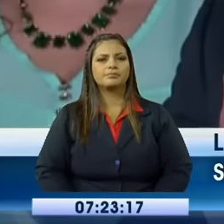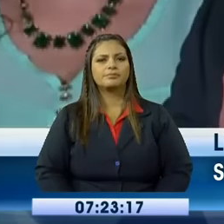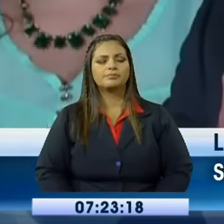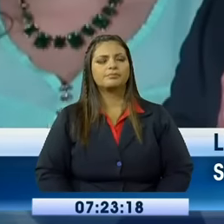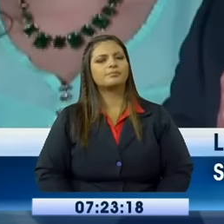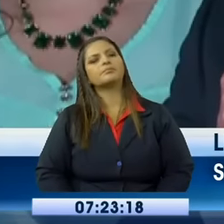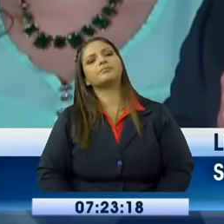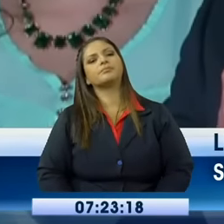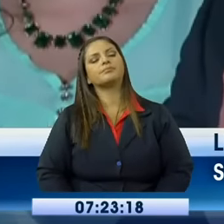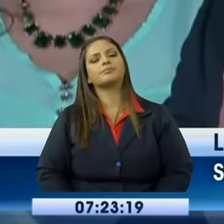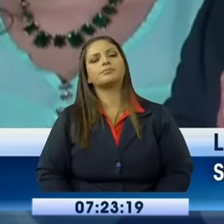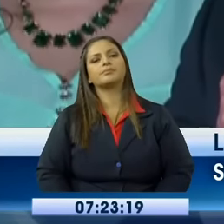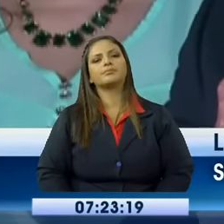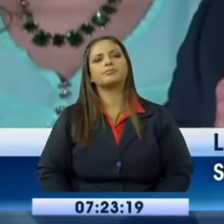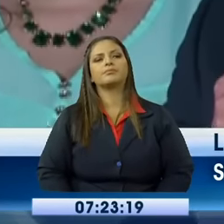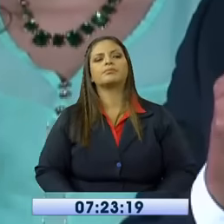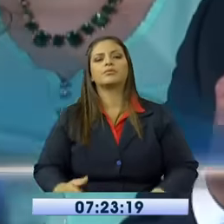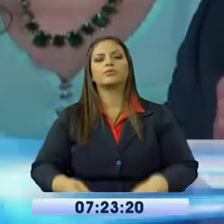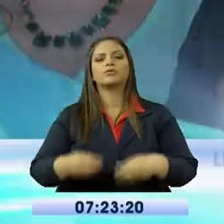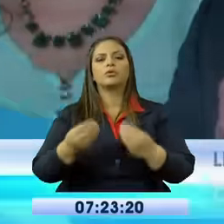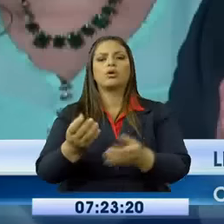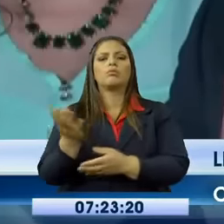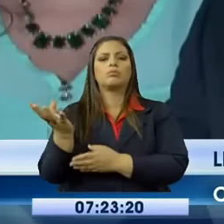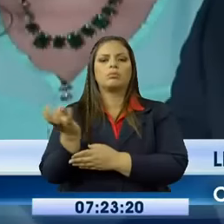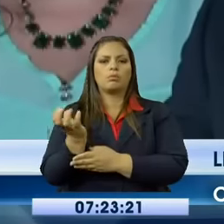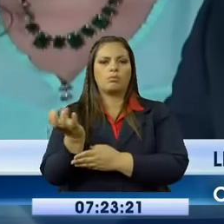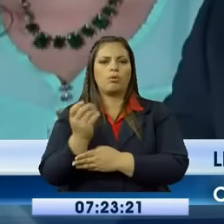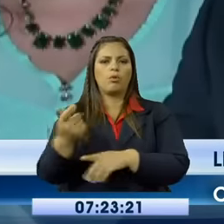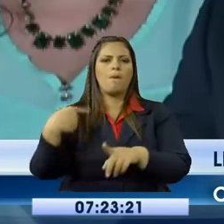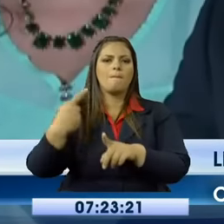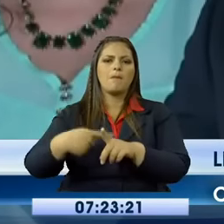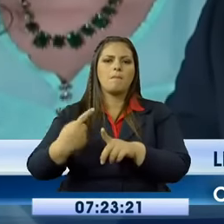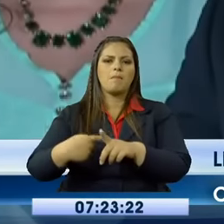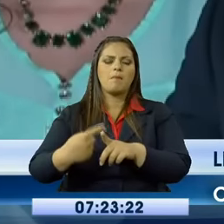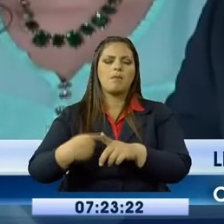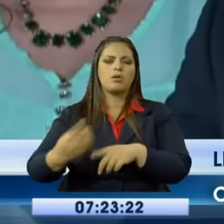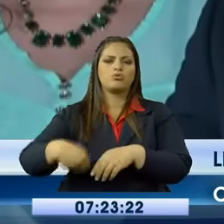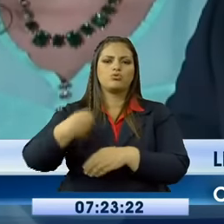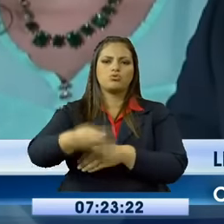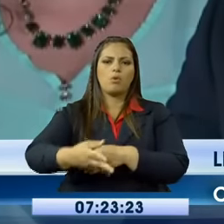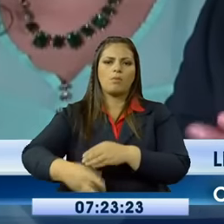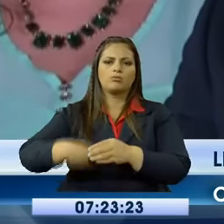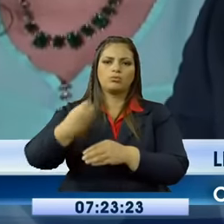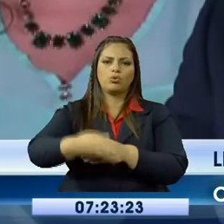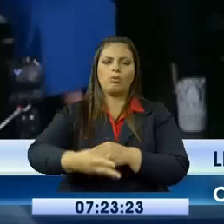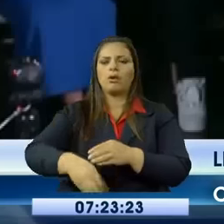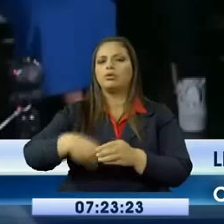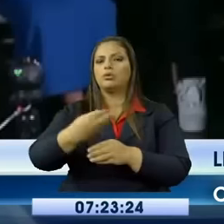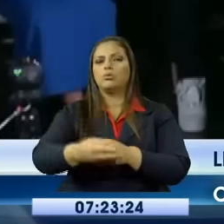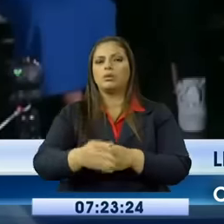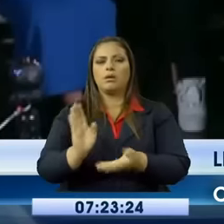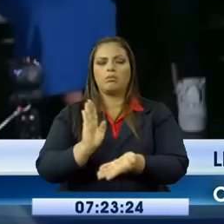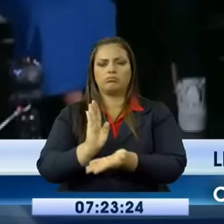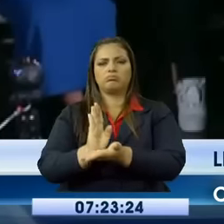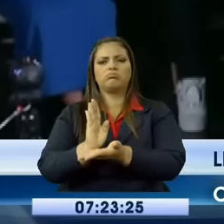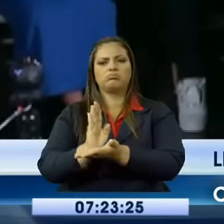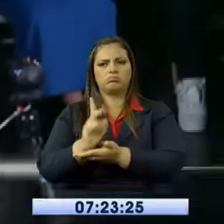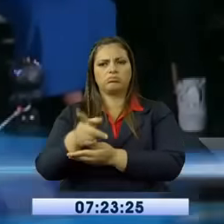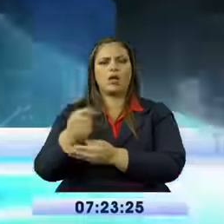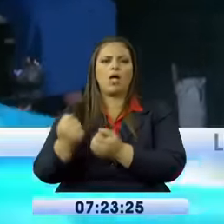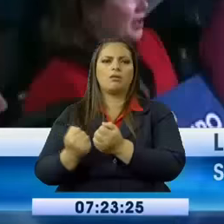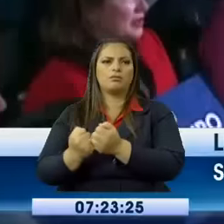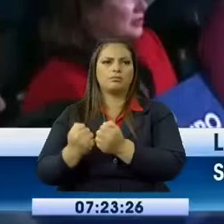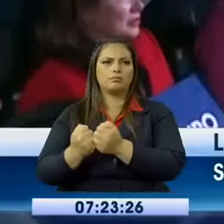proporcionarles una pensión mensual y el seguro social, lo hemos conversado ya. Finalizó el evento